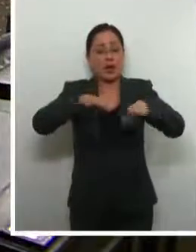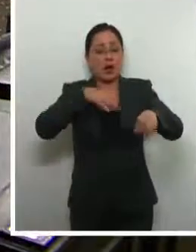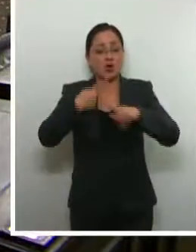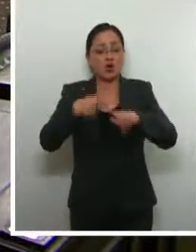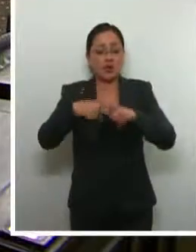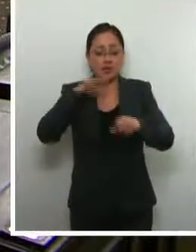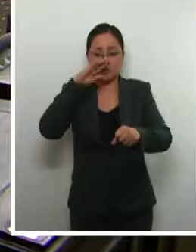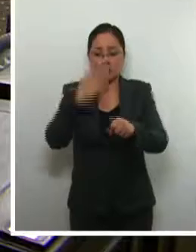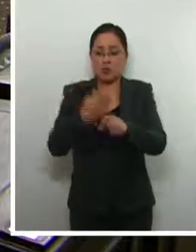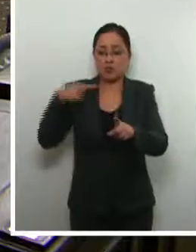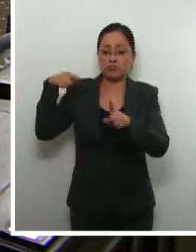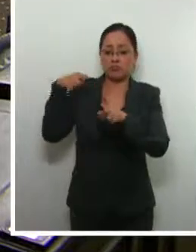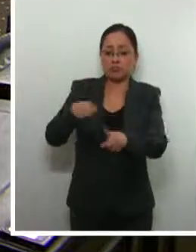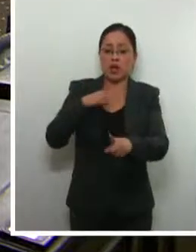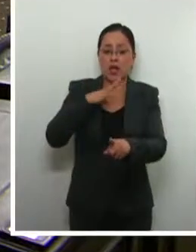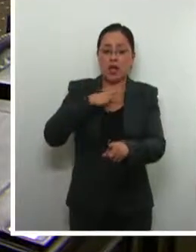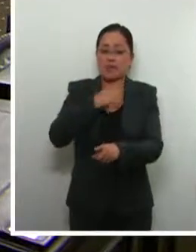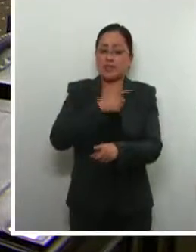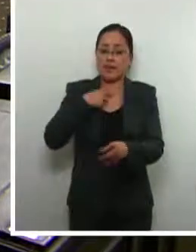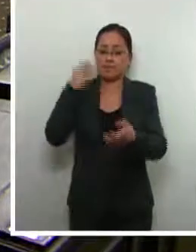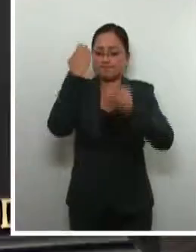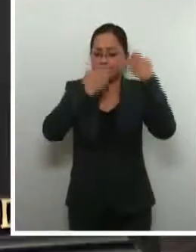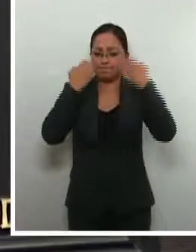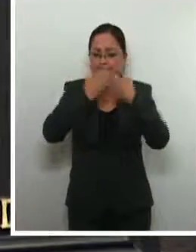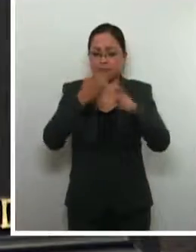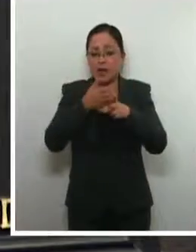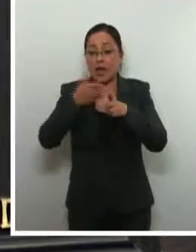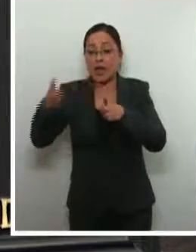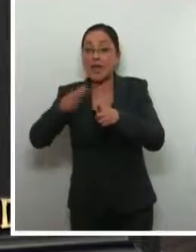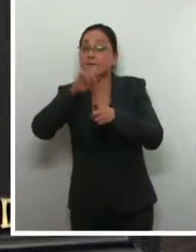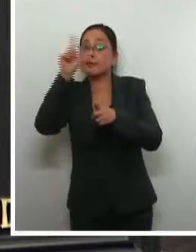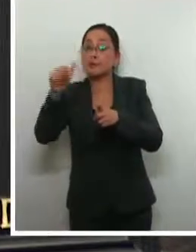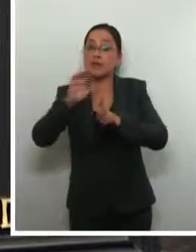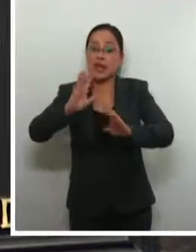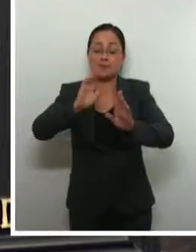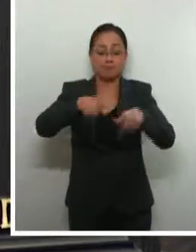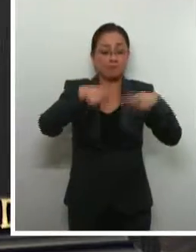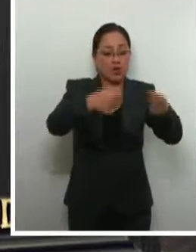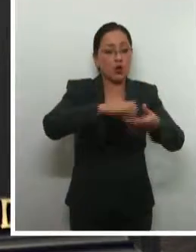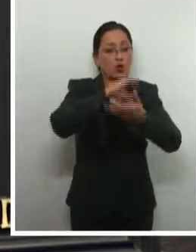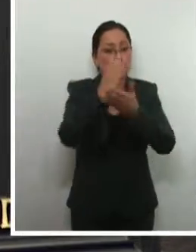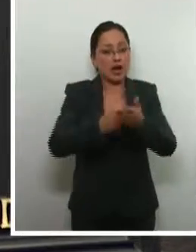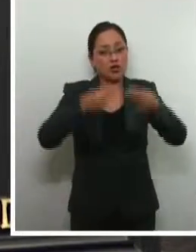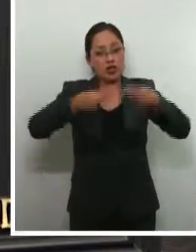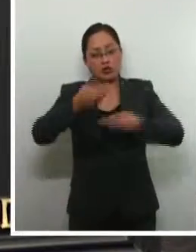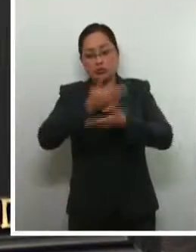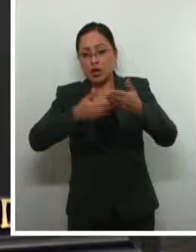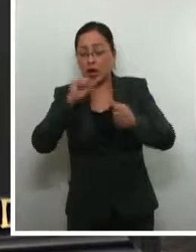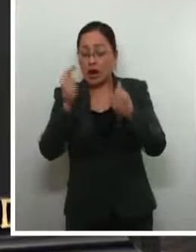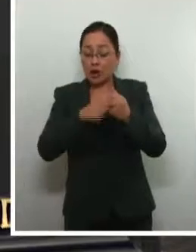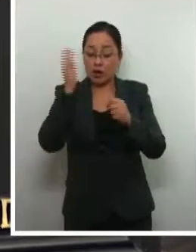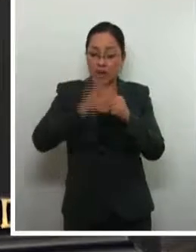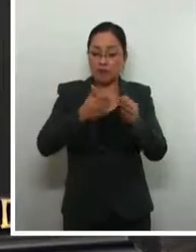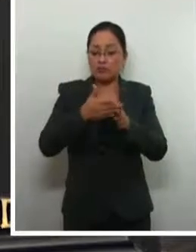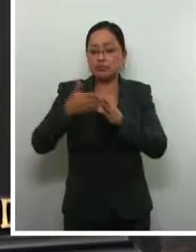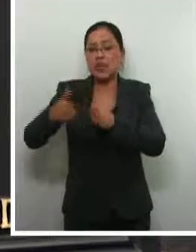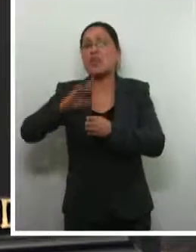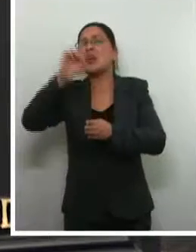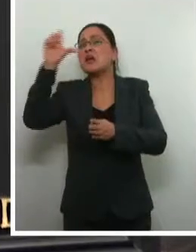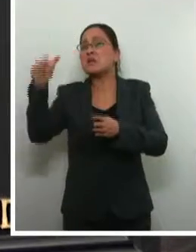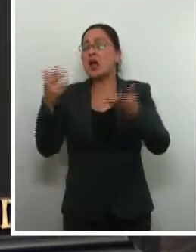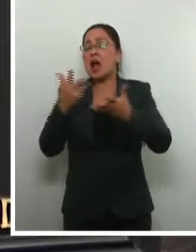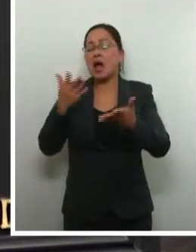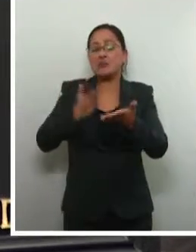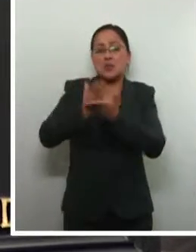repito, que tiene que ver con una revisión posterior a que se hicieron las cosas. Entonces, yo lo